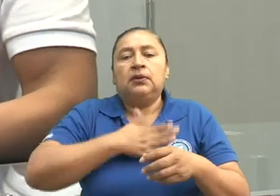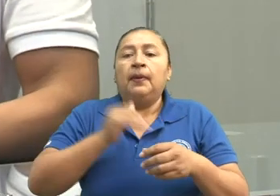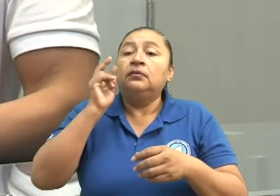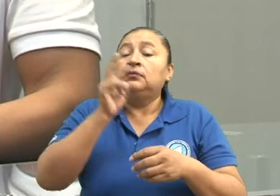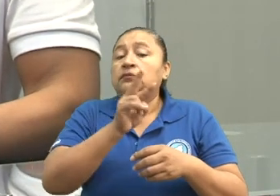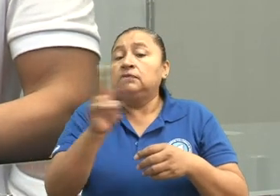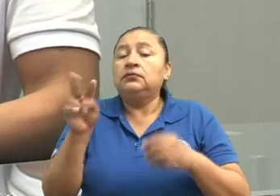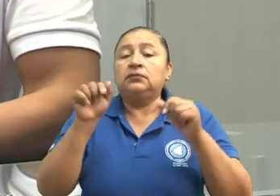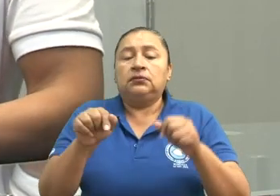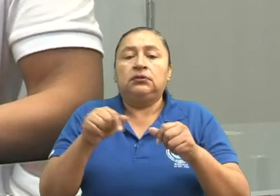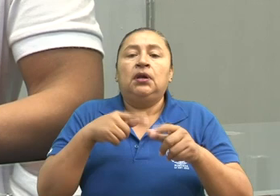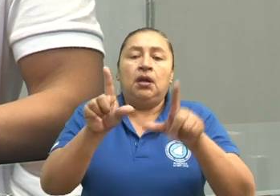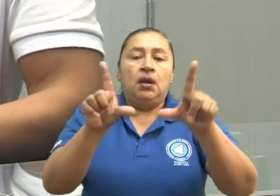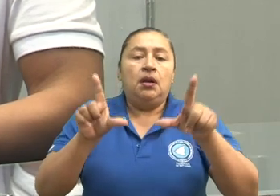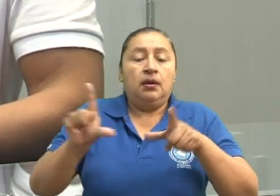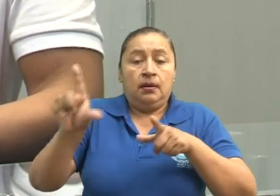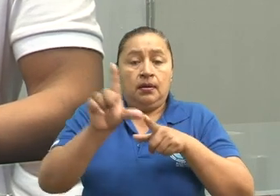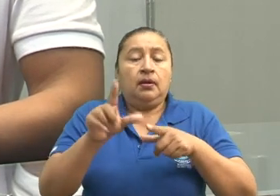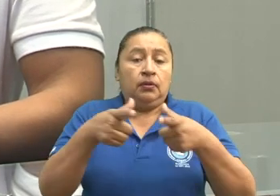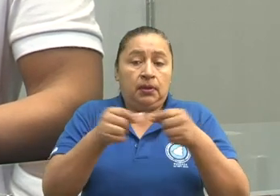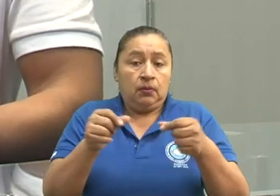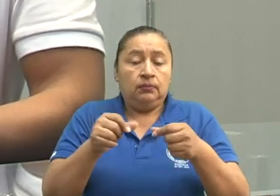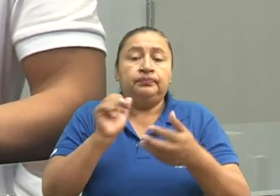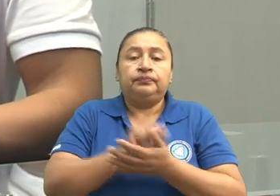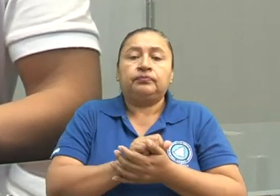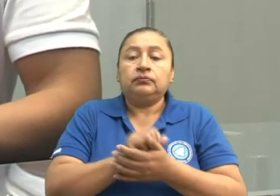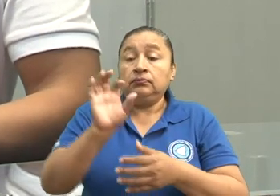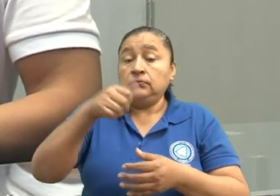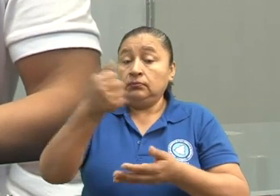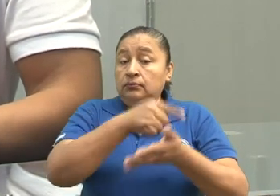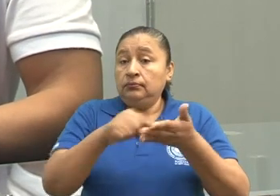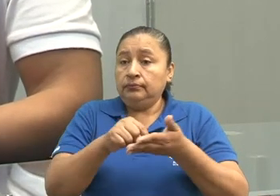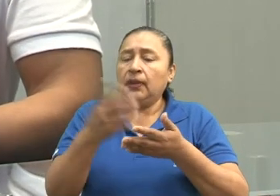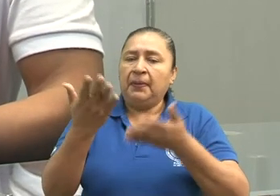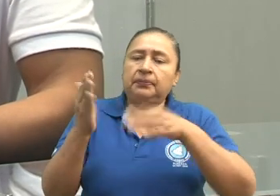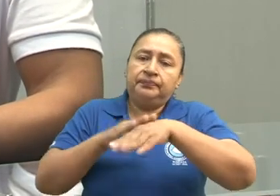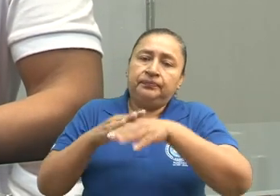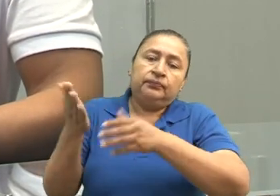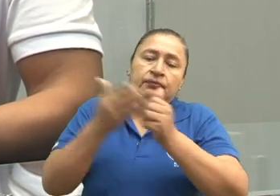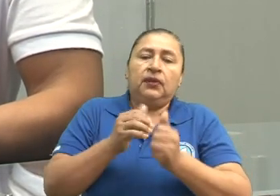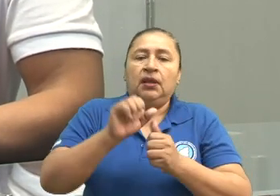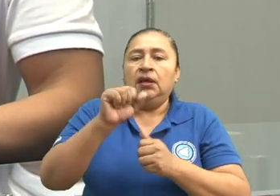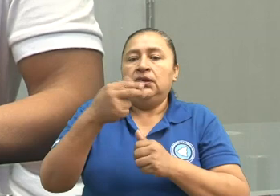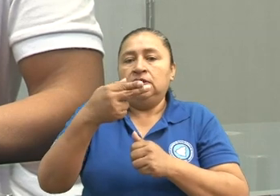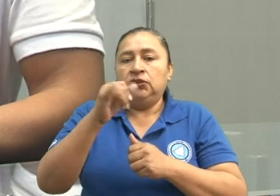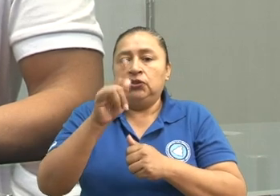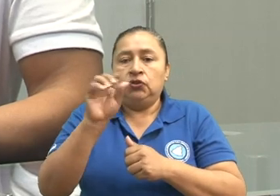visión del lago de Managua. La próxima semana te vamos a traer a los compañeros de Chitos Bar, que son los encargados